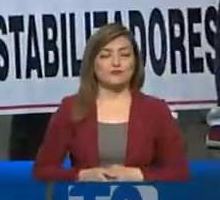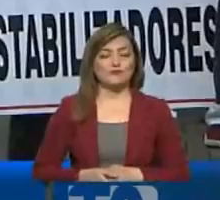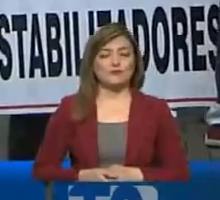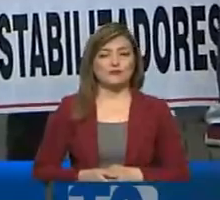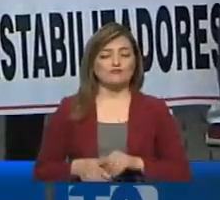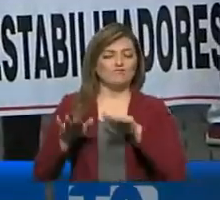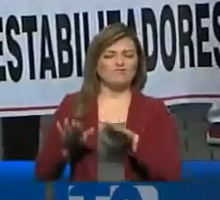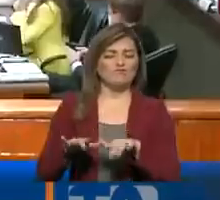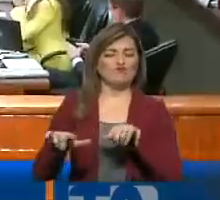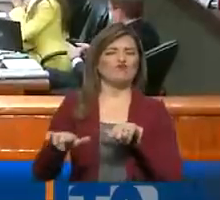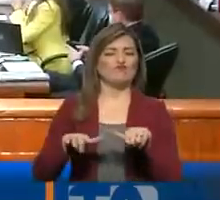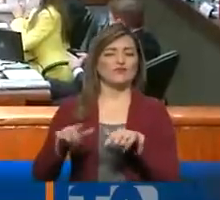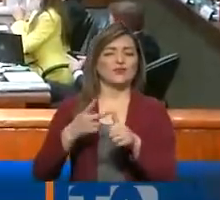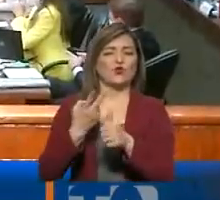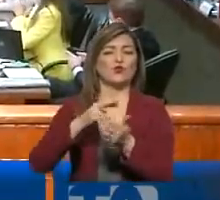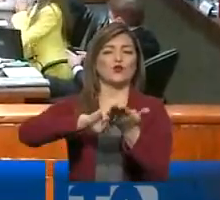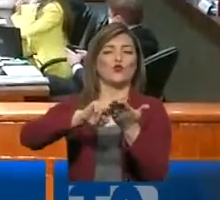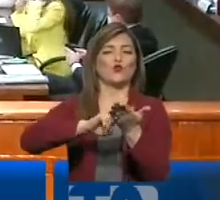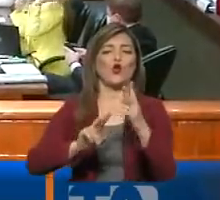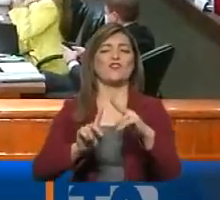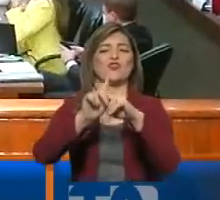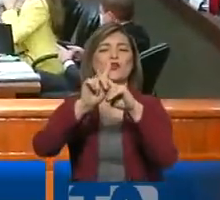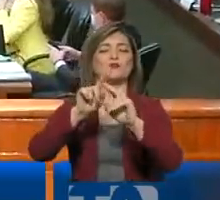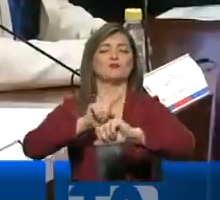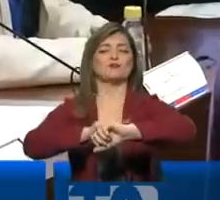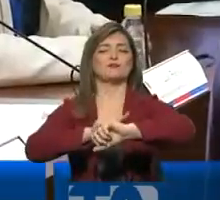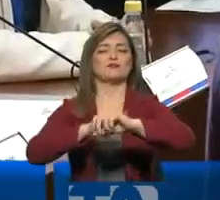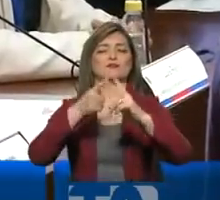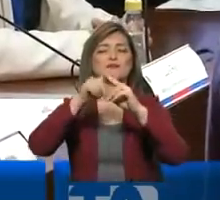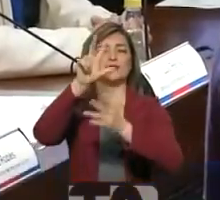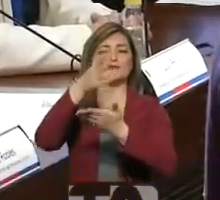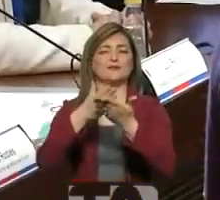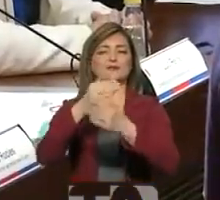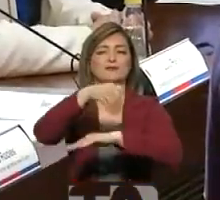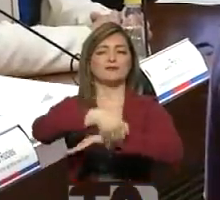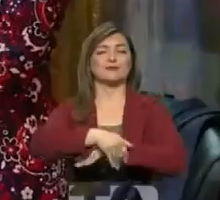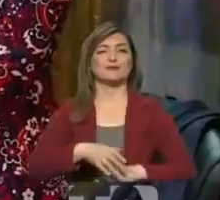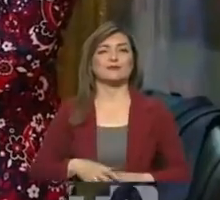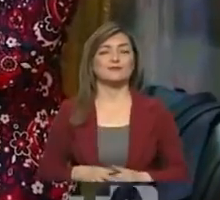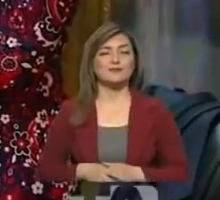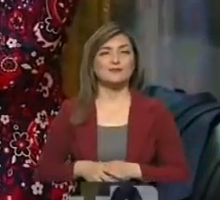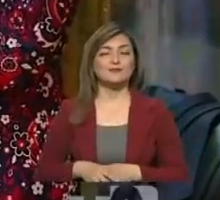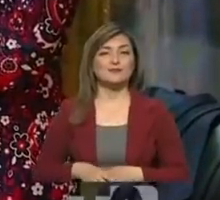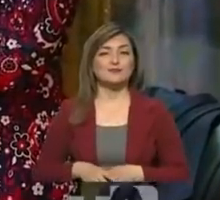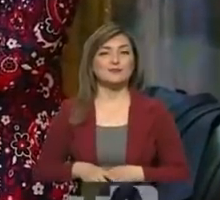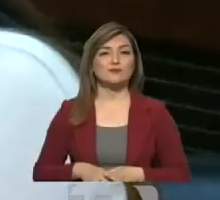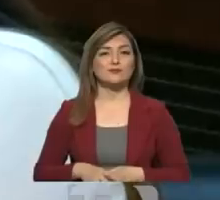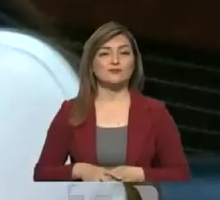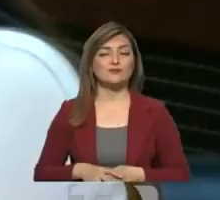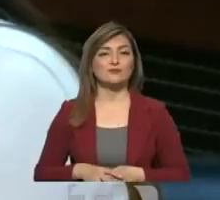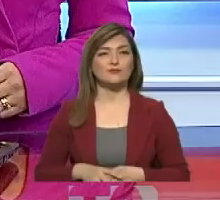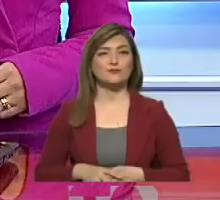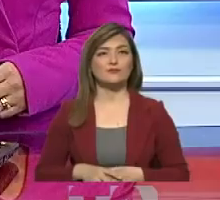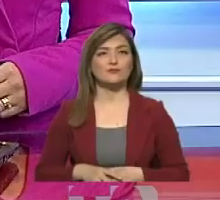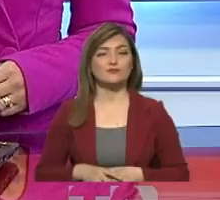ellos permaneció en el sitio durante la segunda sesión extraordinaria que inició pasadas las 3:30 de la tarde. En Quito, Estefany Paz,